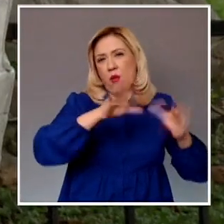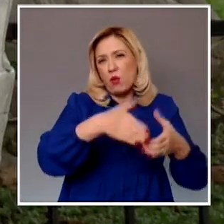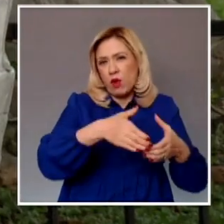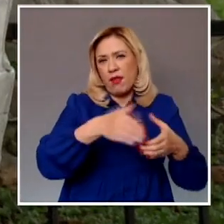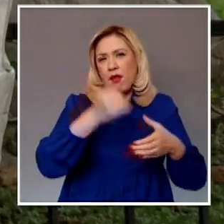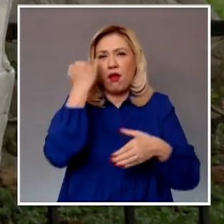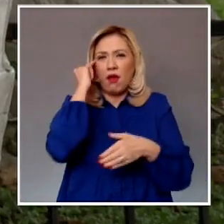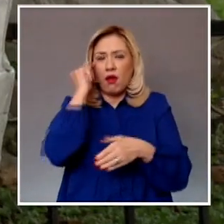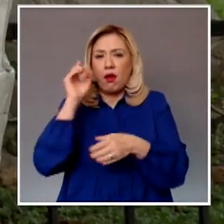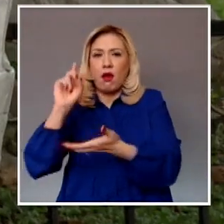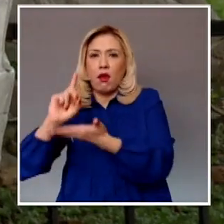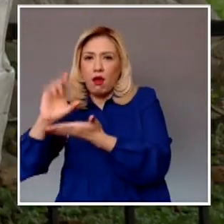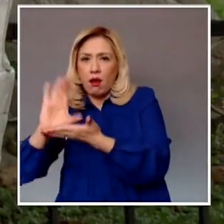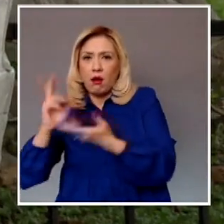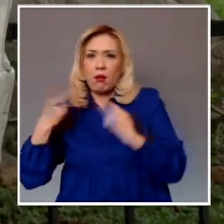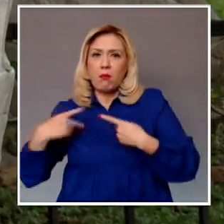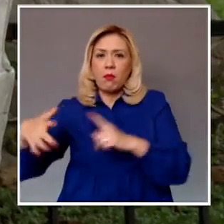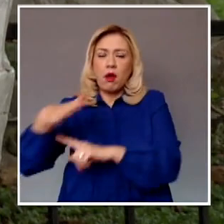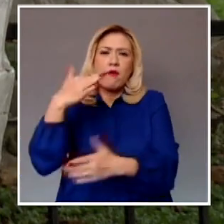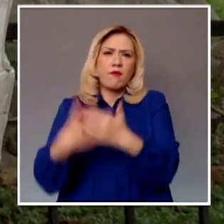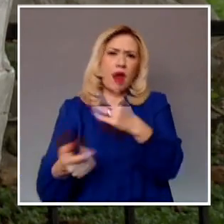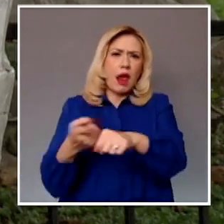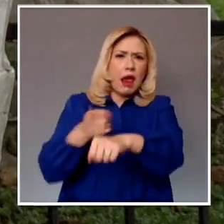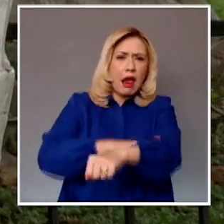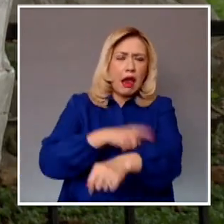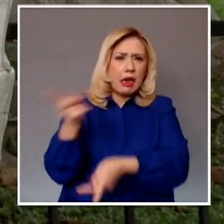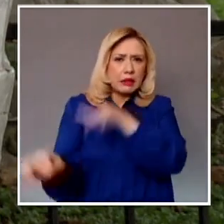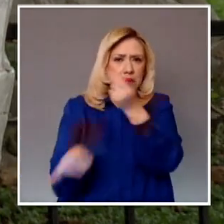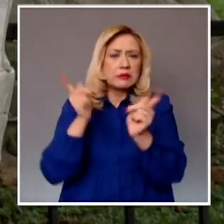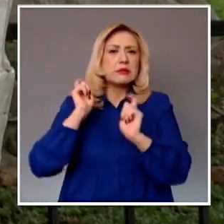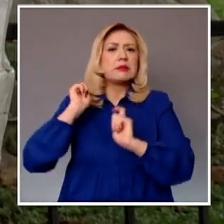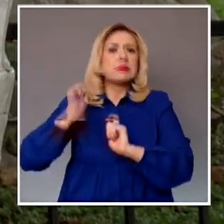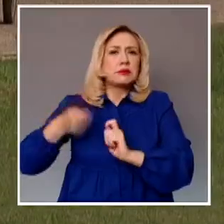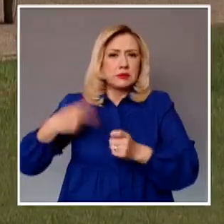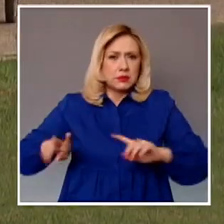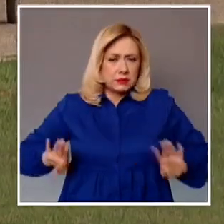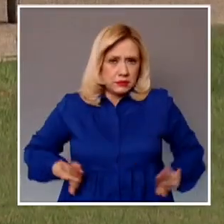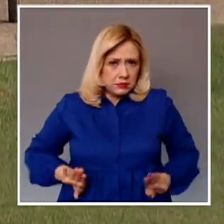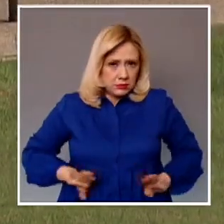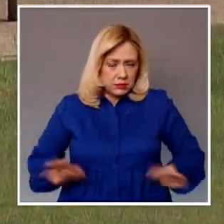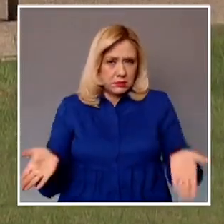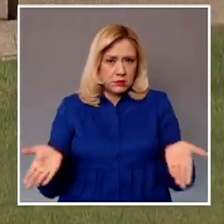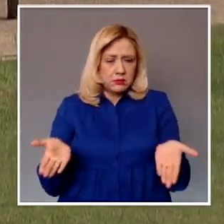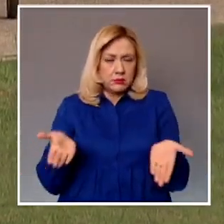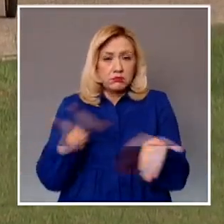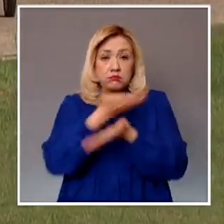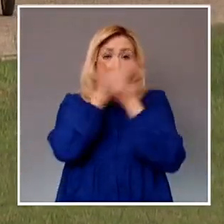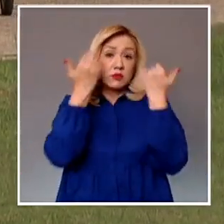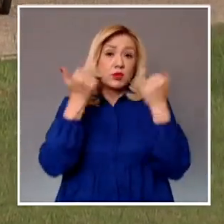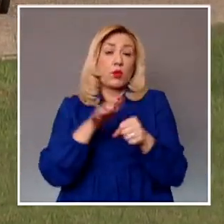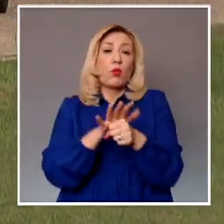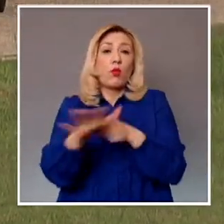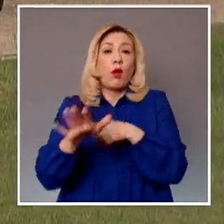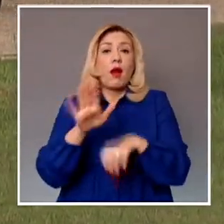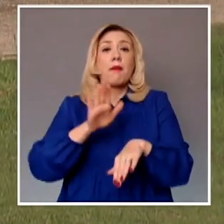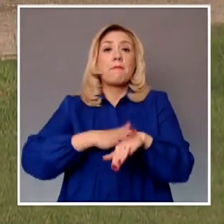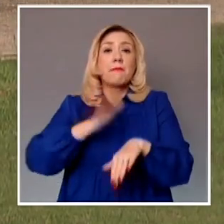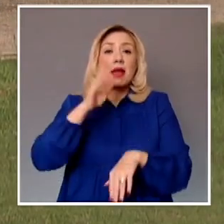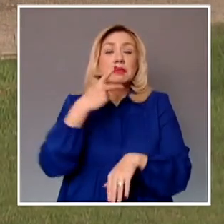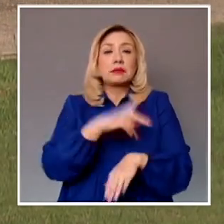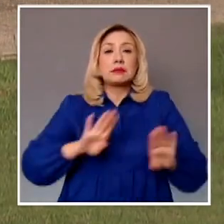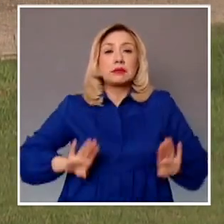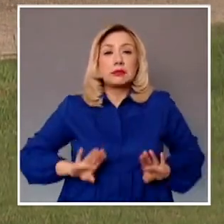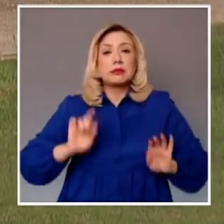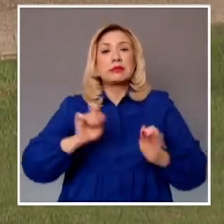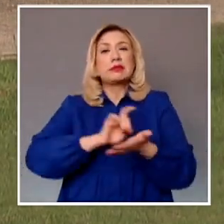a cabo consulta previa, pues este mecanismo permite conocer cuál es la mejor forma de garantizar los derechos de las personas indígenas conforme